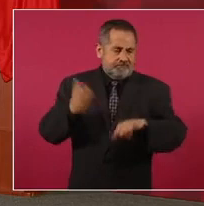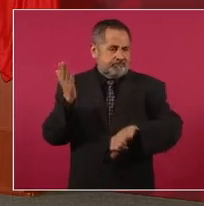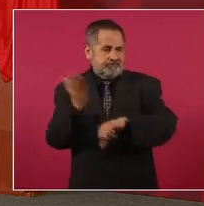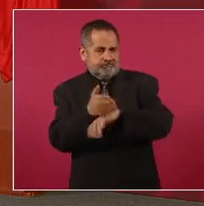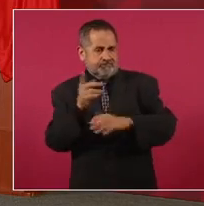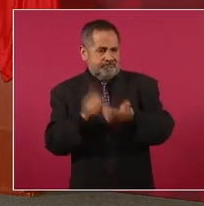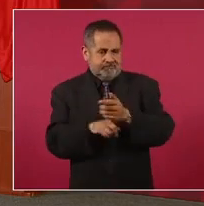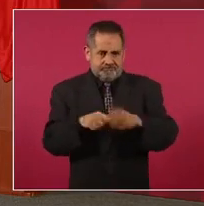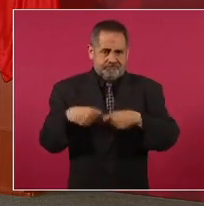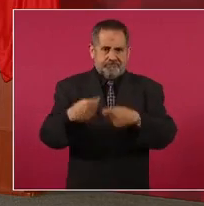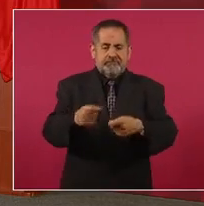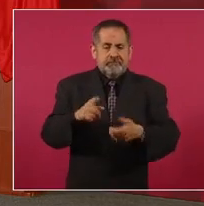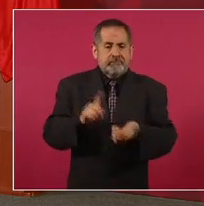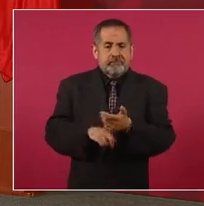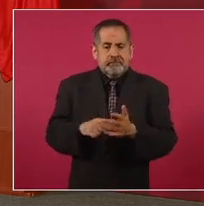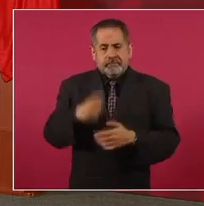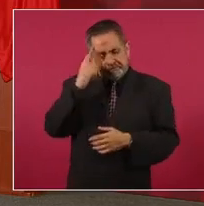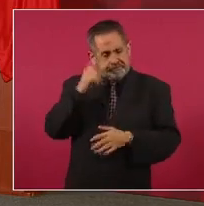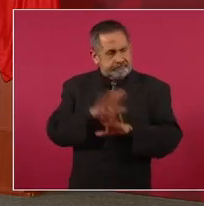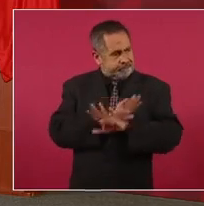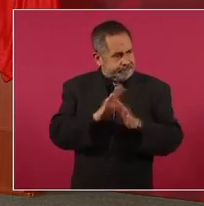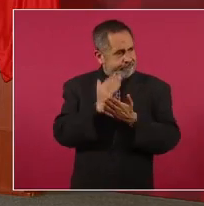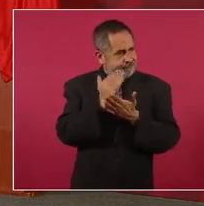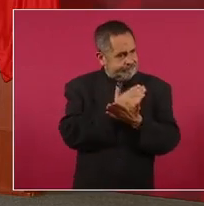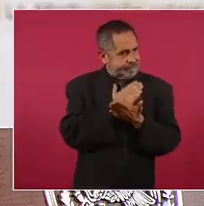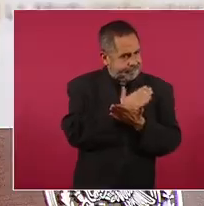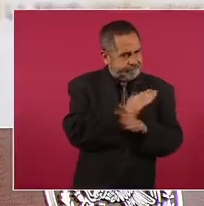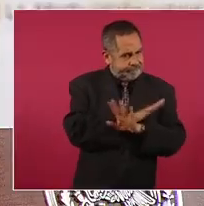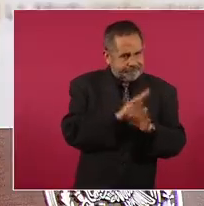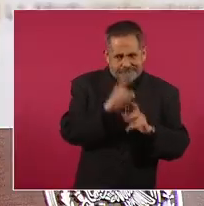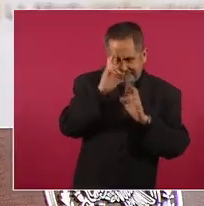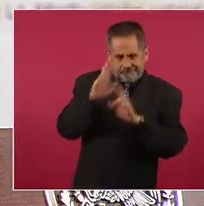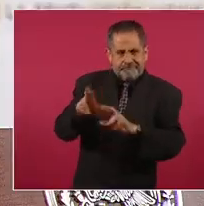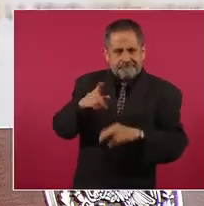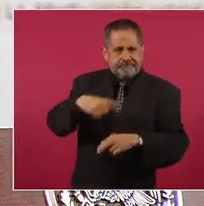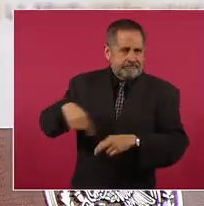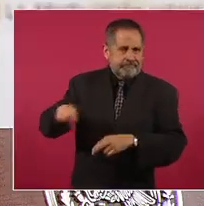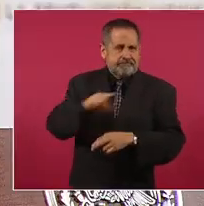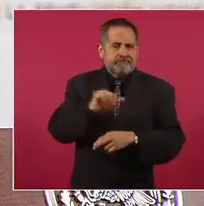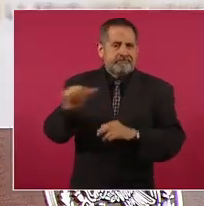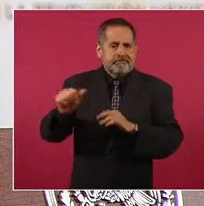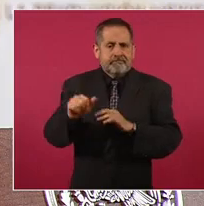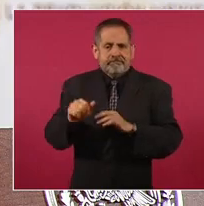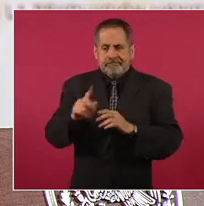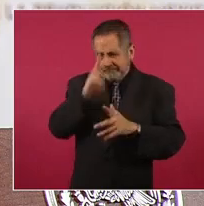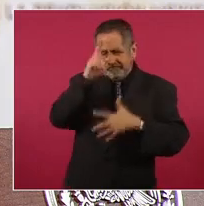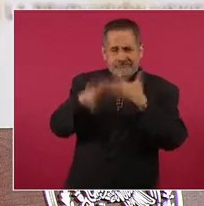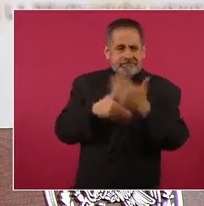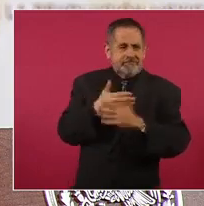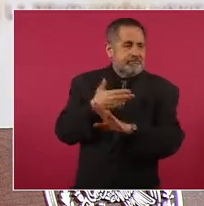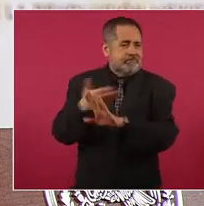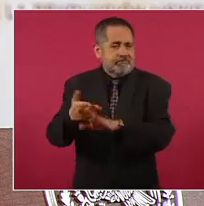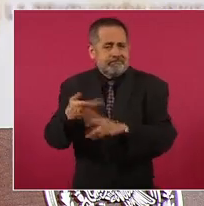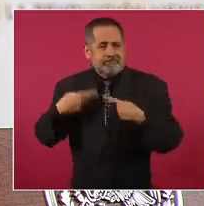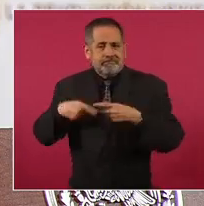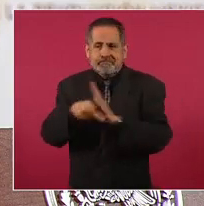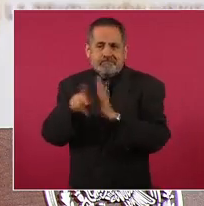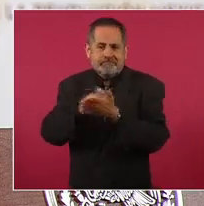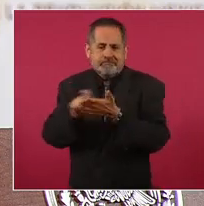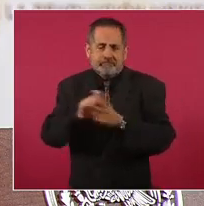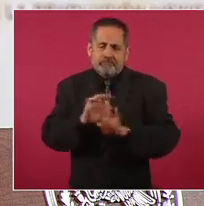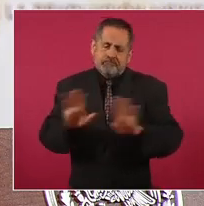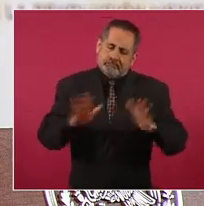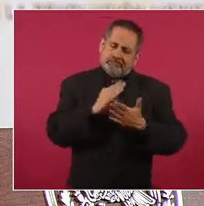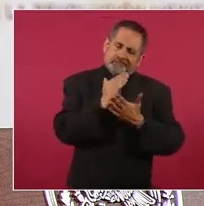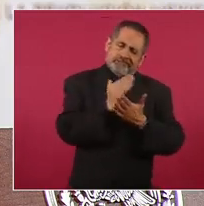sentenciadas en un esfuerzo por revertir de manera significativa lo que es la violencia contra periodistas y